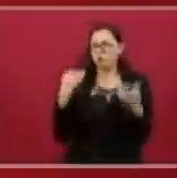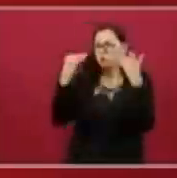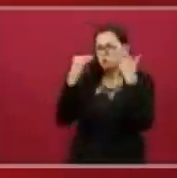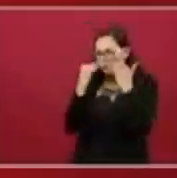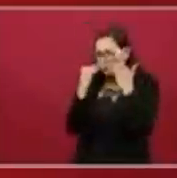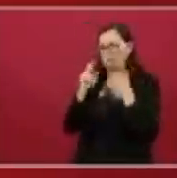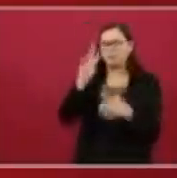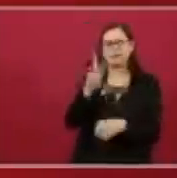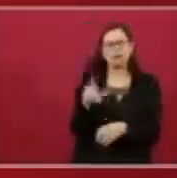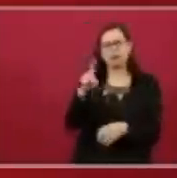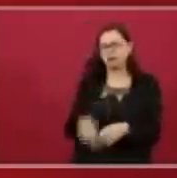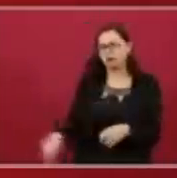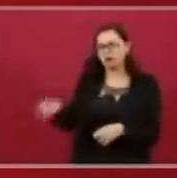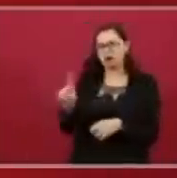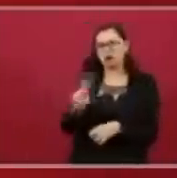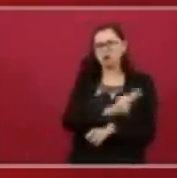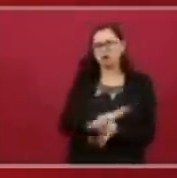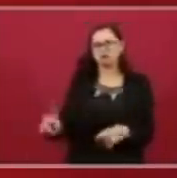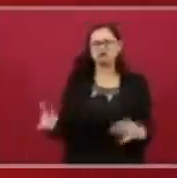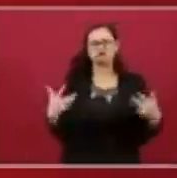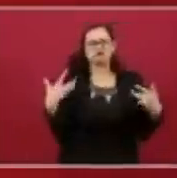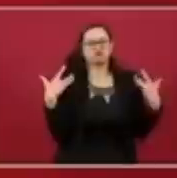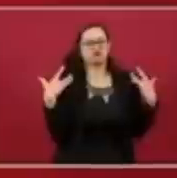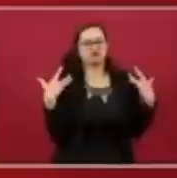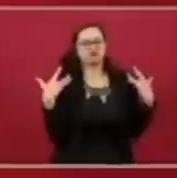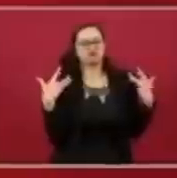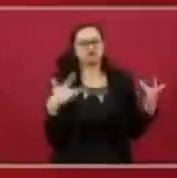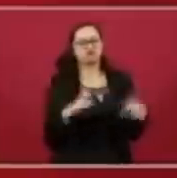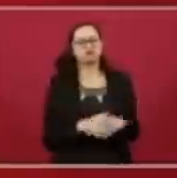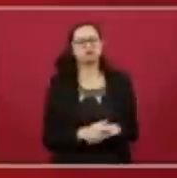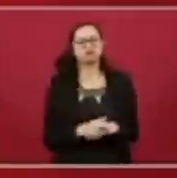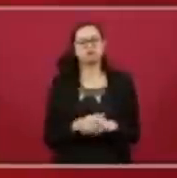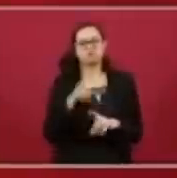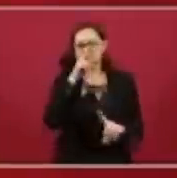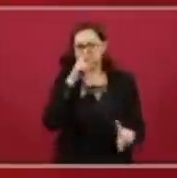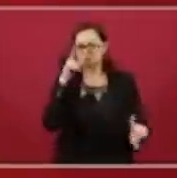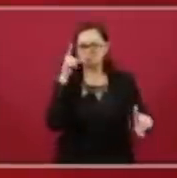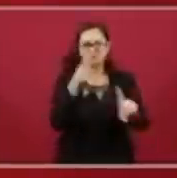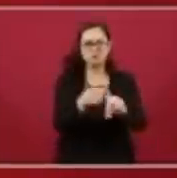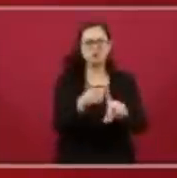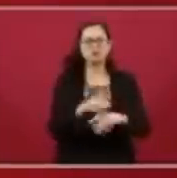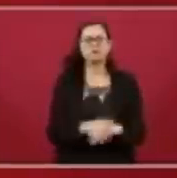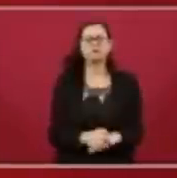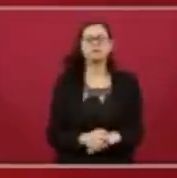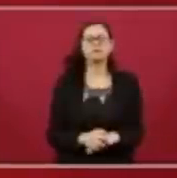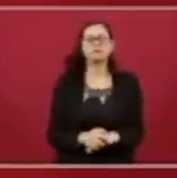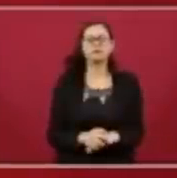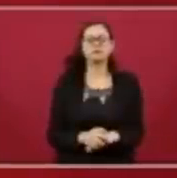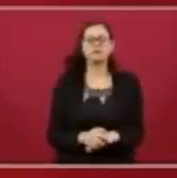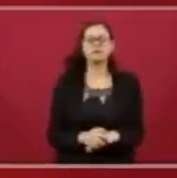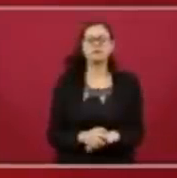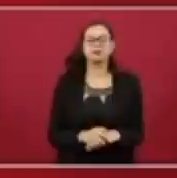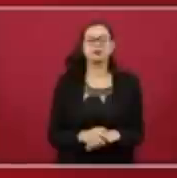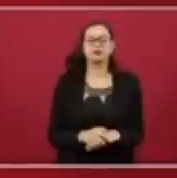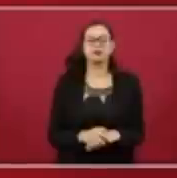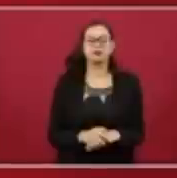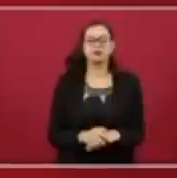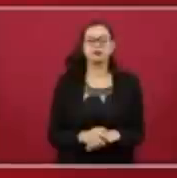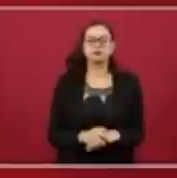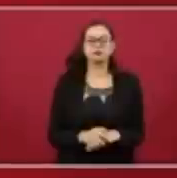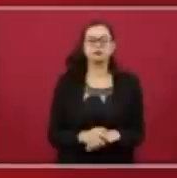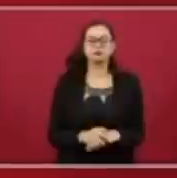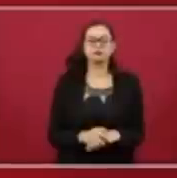y objetividad en esta selección. Se participaron, desde luego,